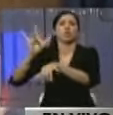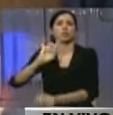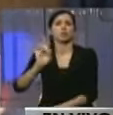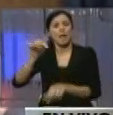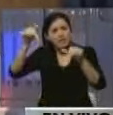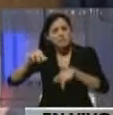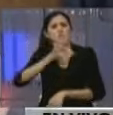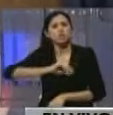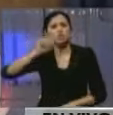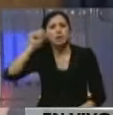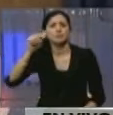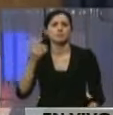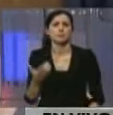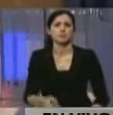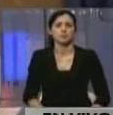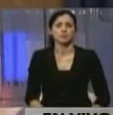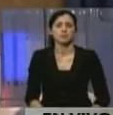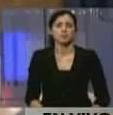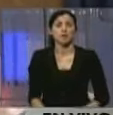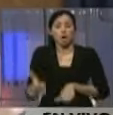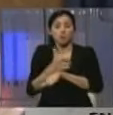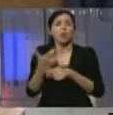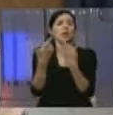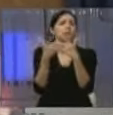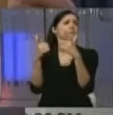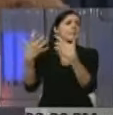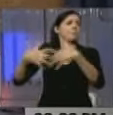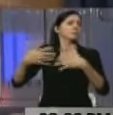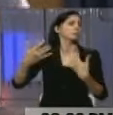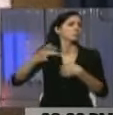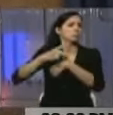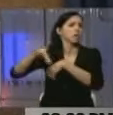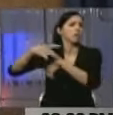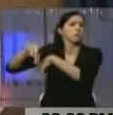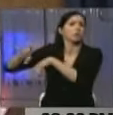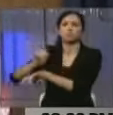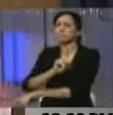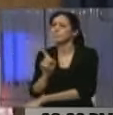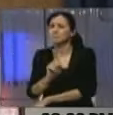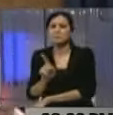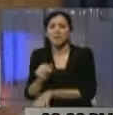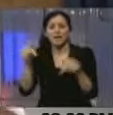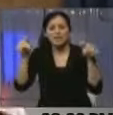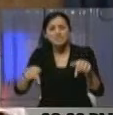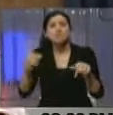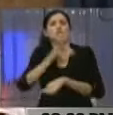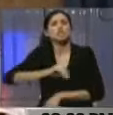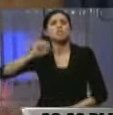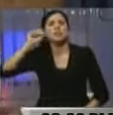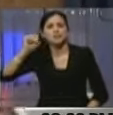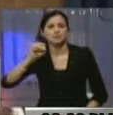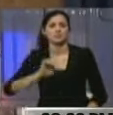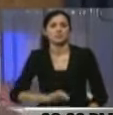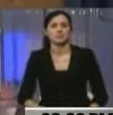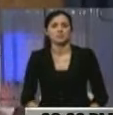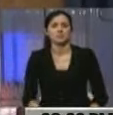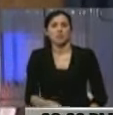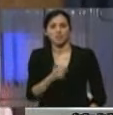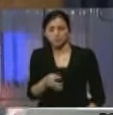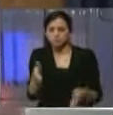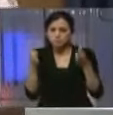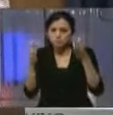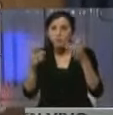de orientación socialista. No es un gobierno de libre empresa, no es un gobierno, es un gobierno de orientación socialista, que se debe basar